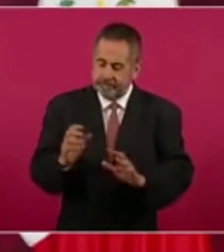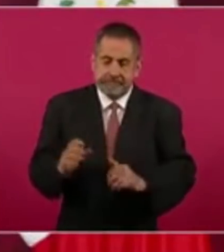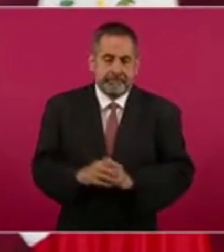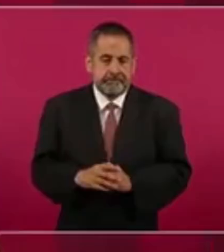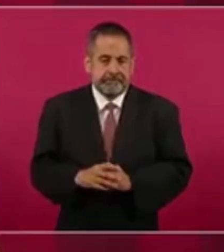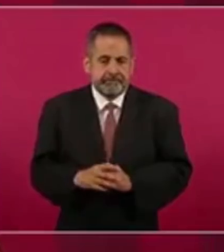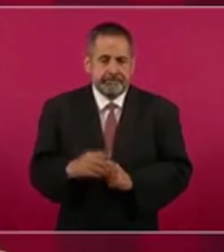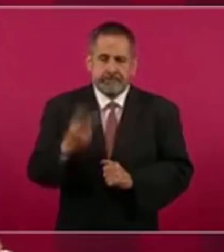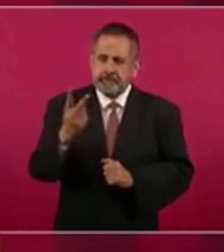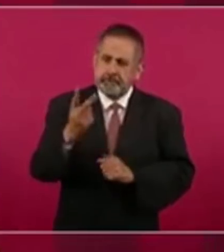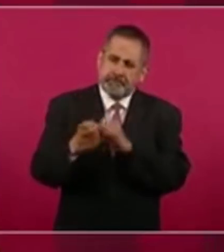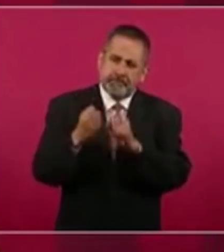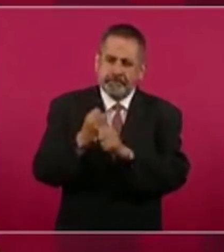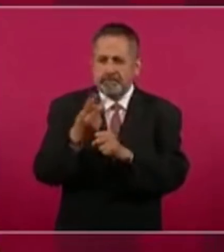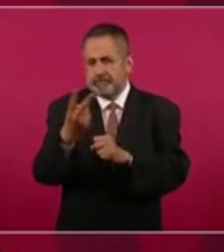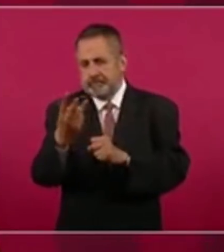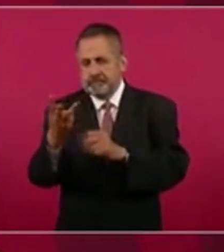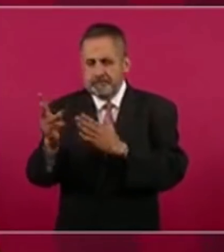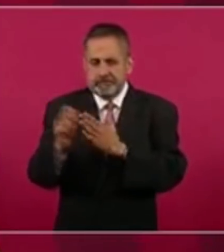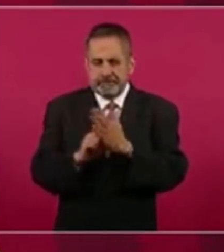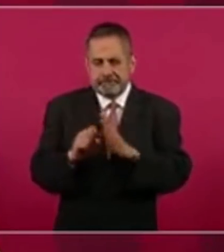y 2 o 3 meses.